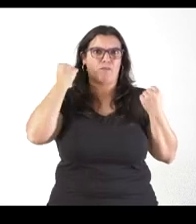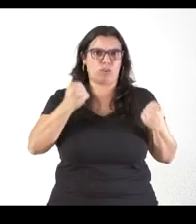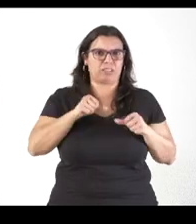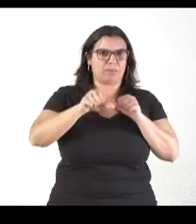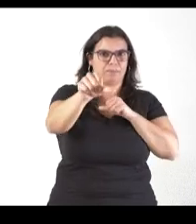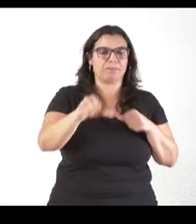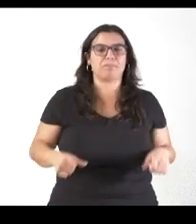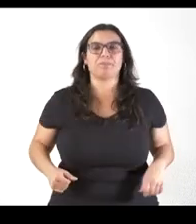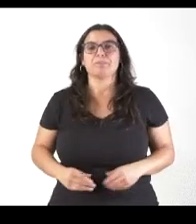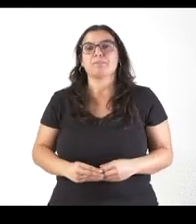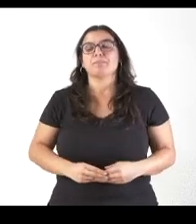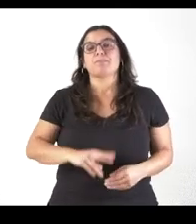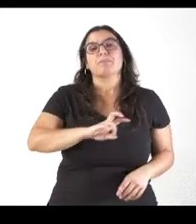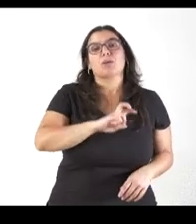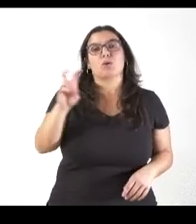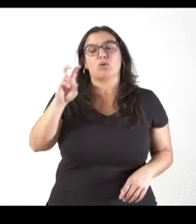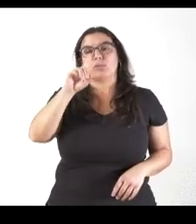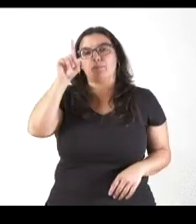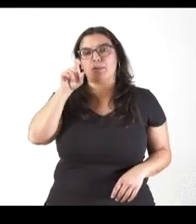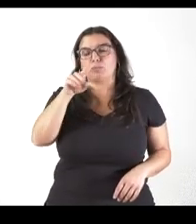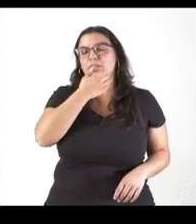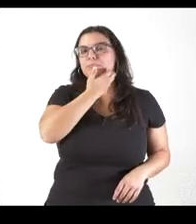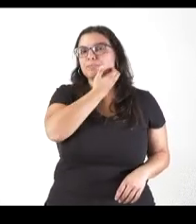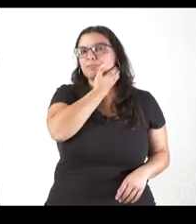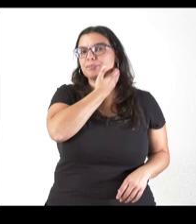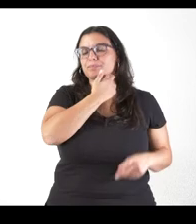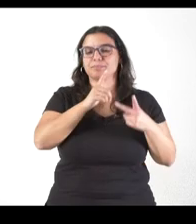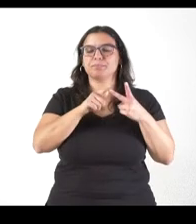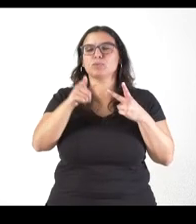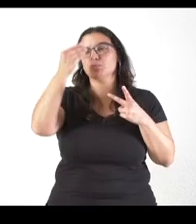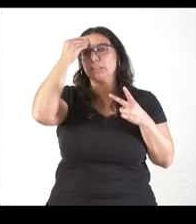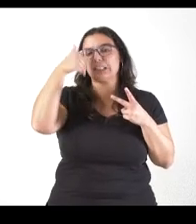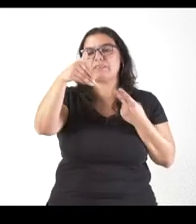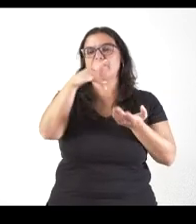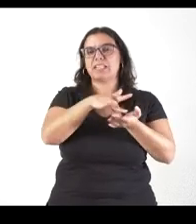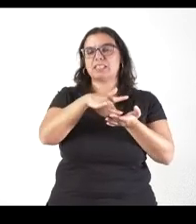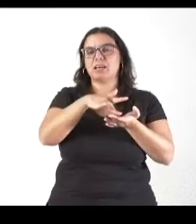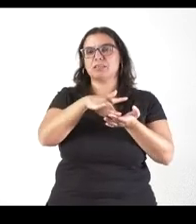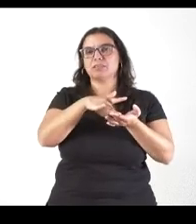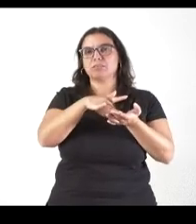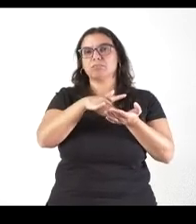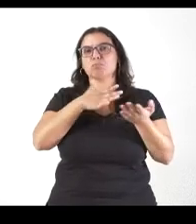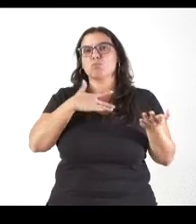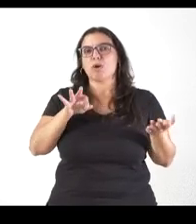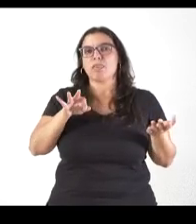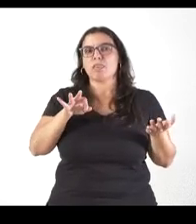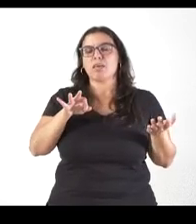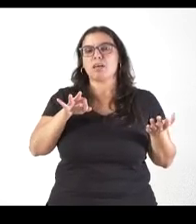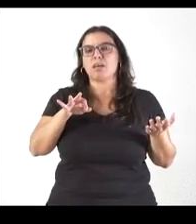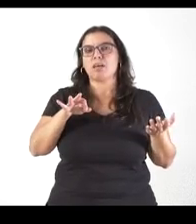y luego otra pregunta es qué fecha Calcula que puede estar